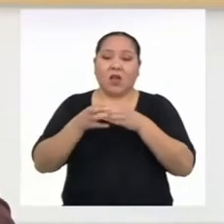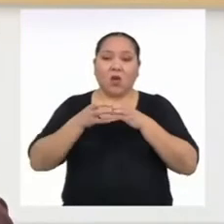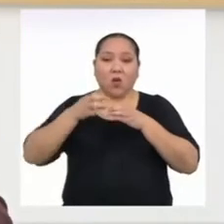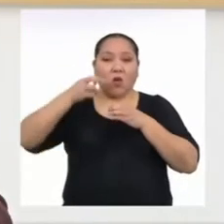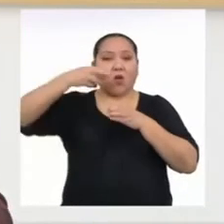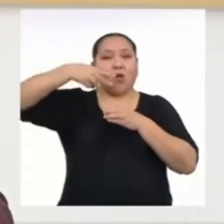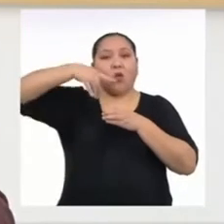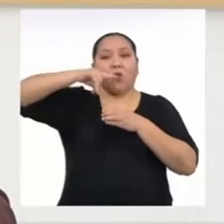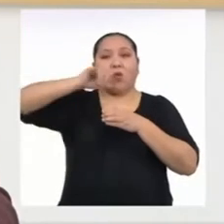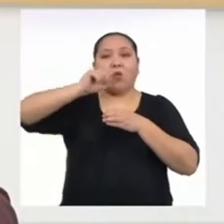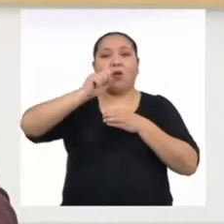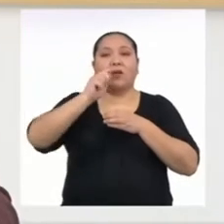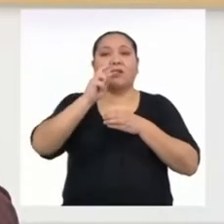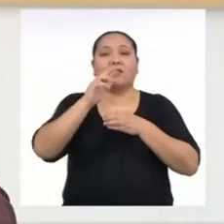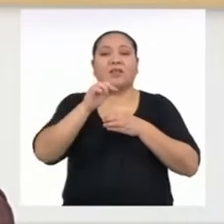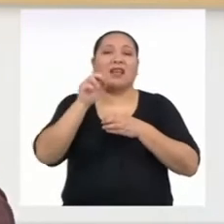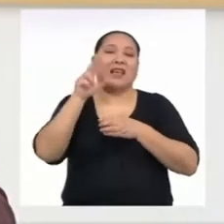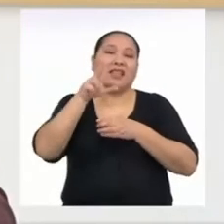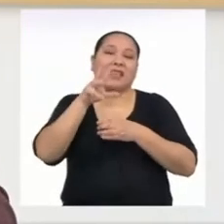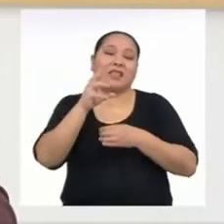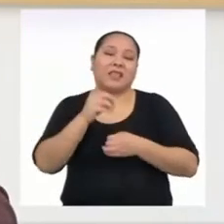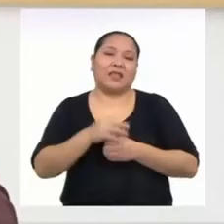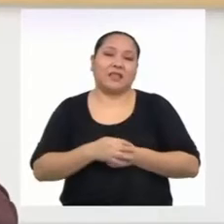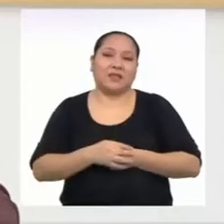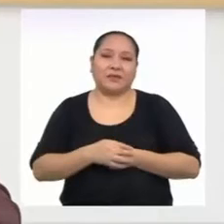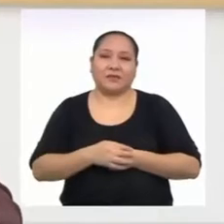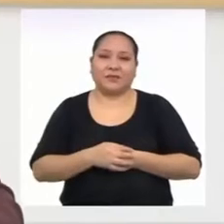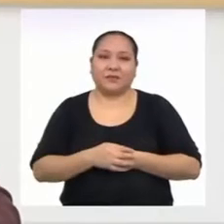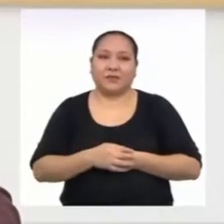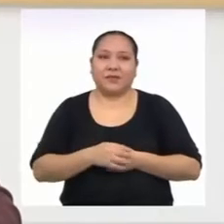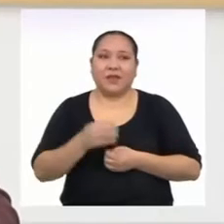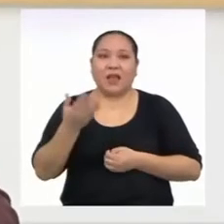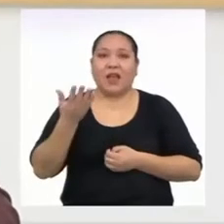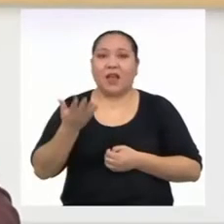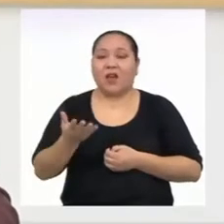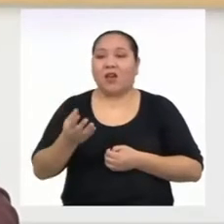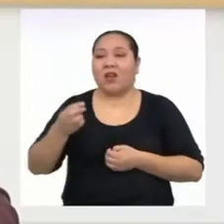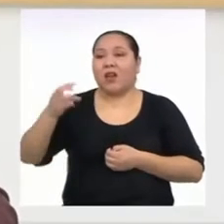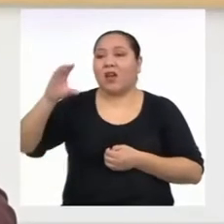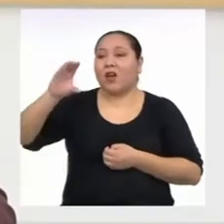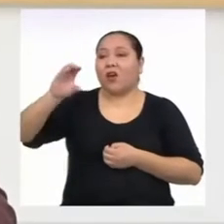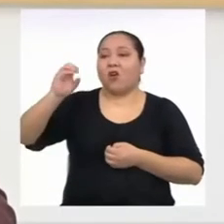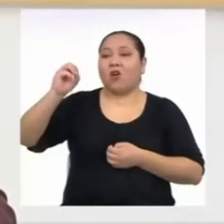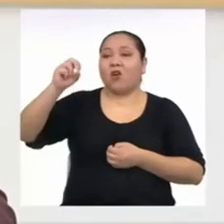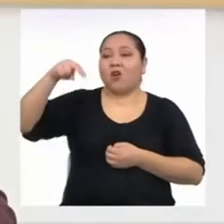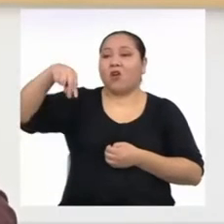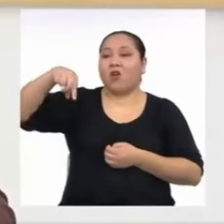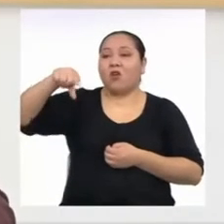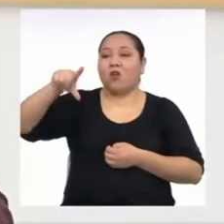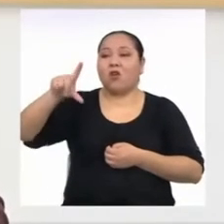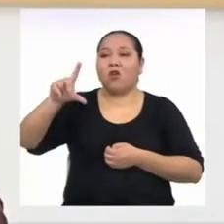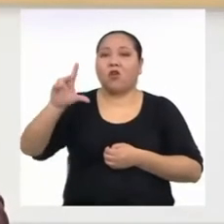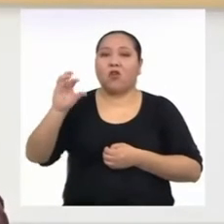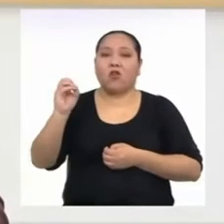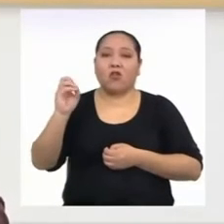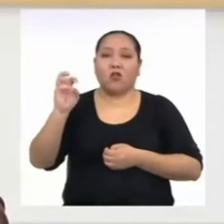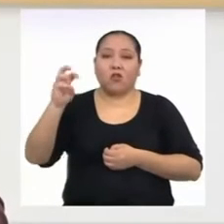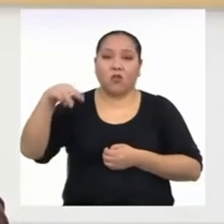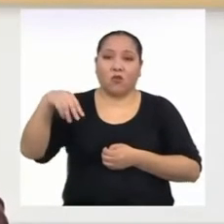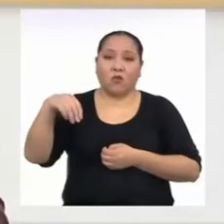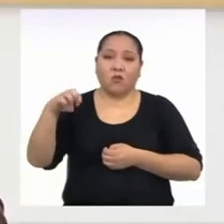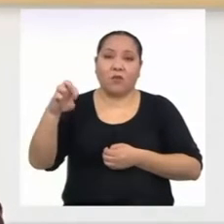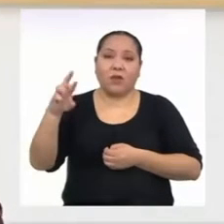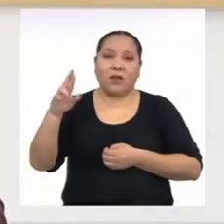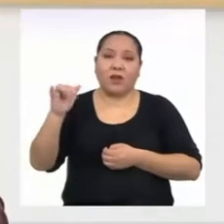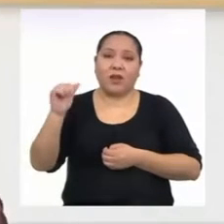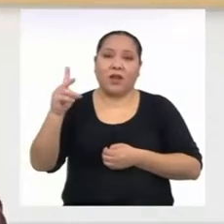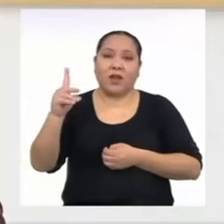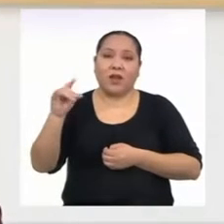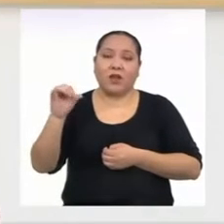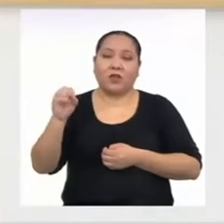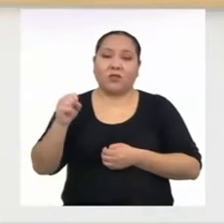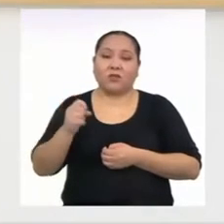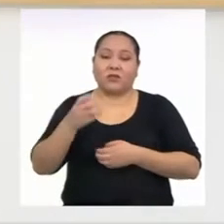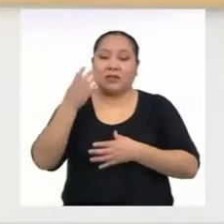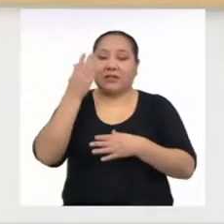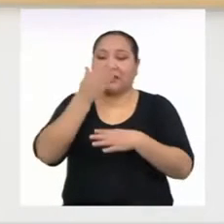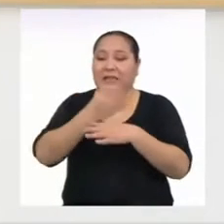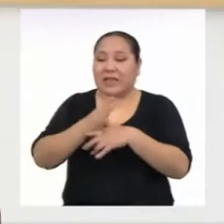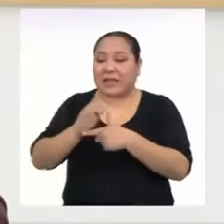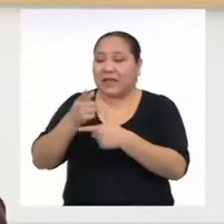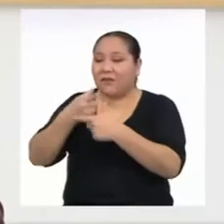bien. Ahora veamos el muestreo por conglomerados. En este muestreo se divide la población en